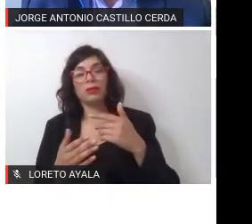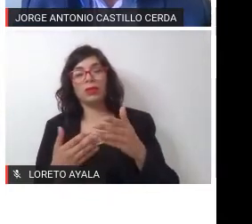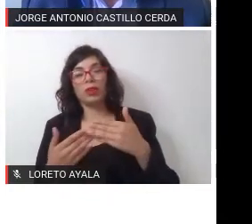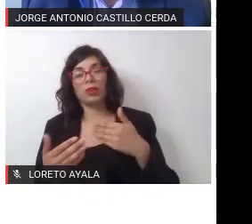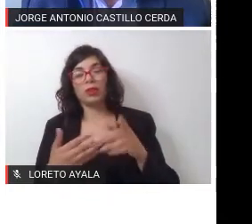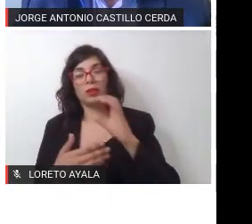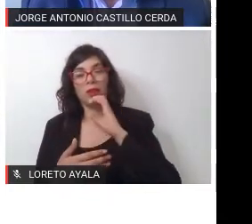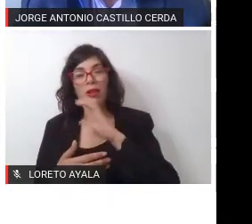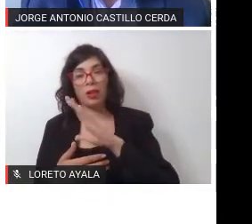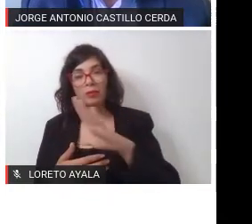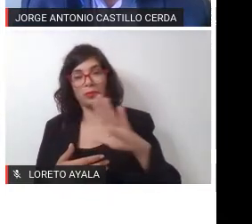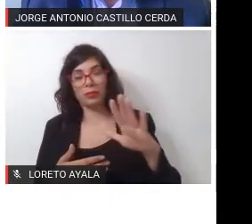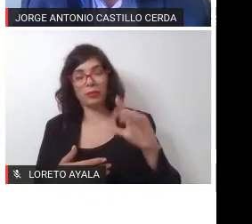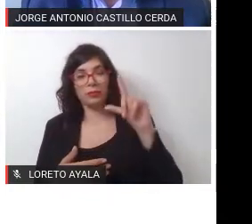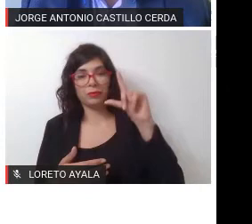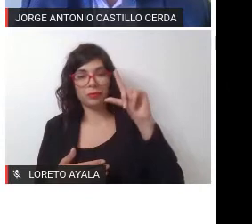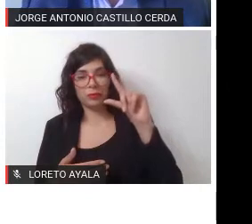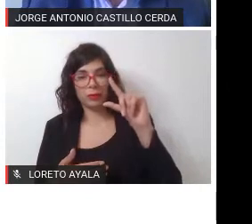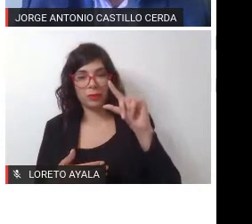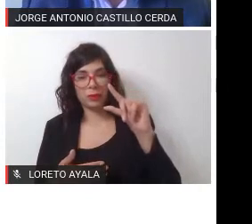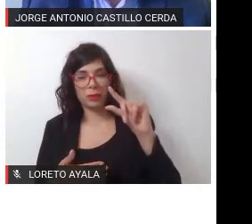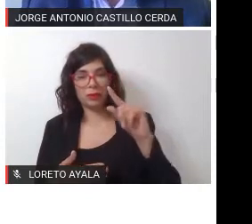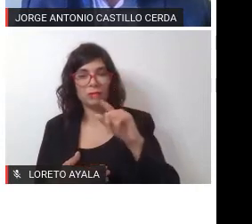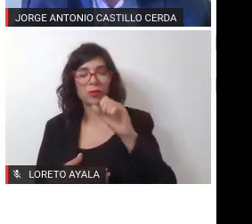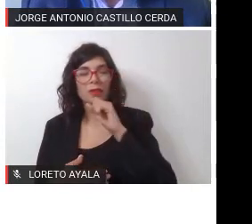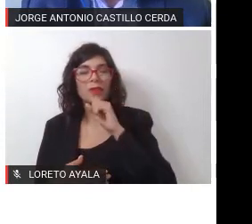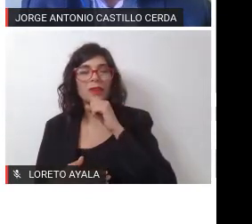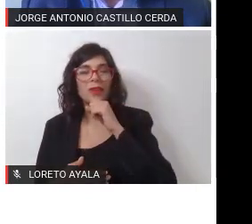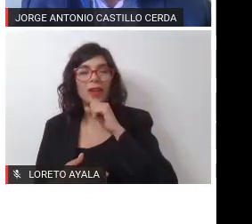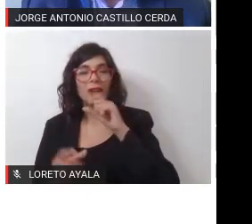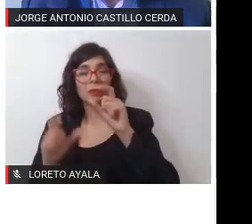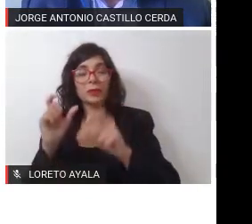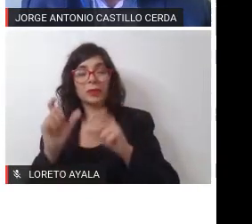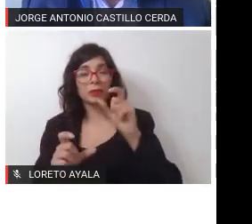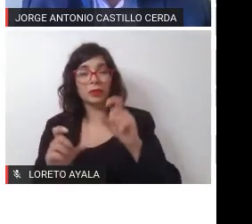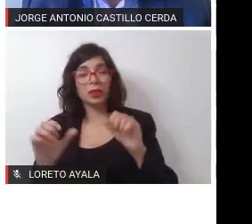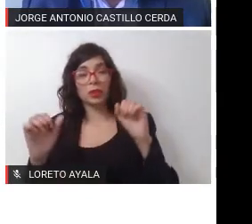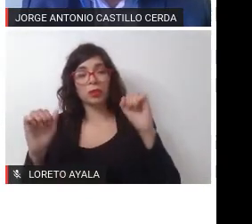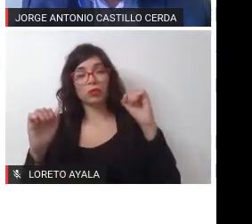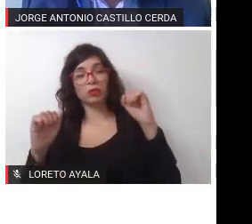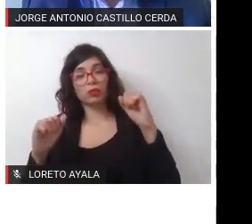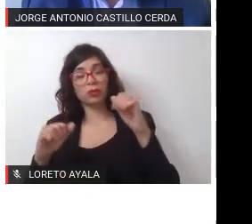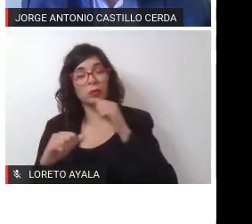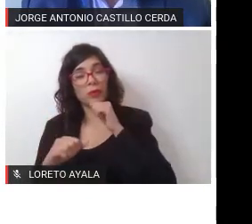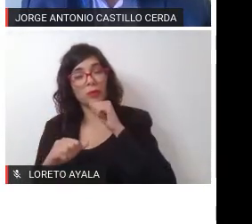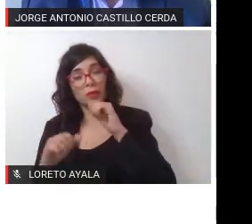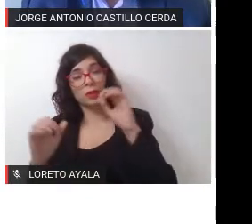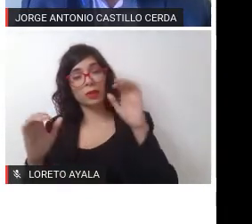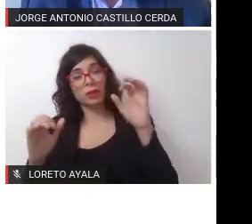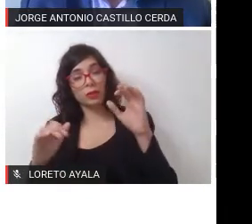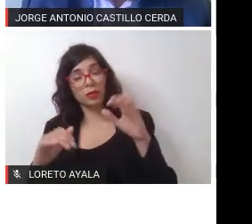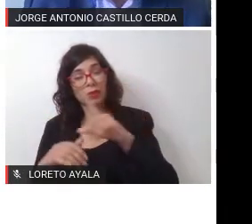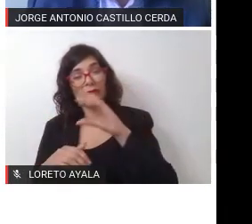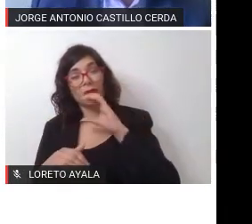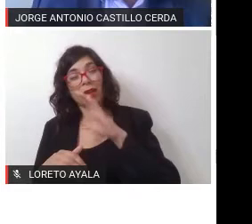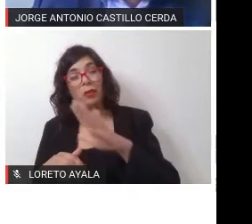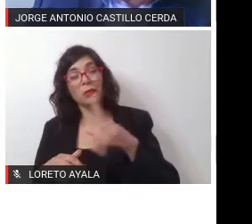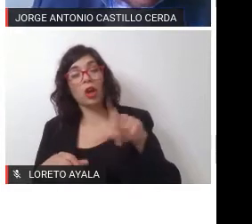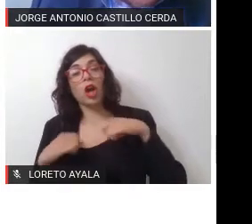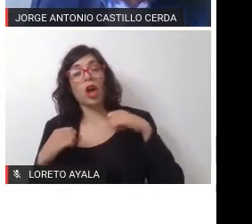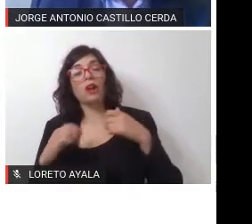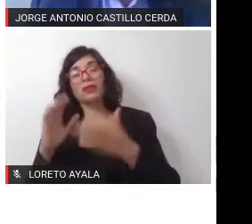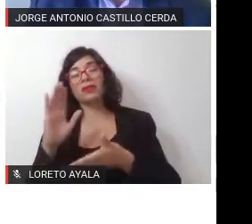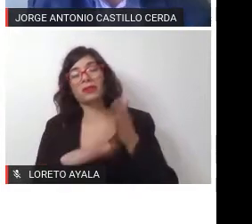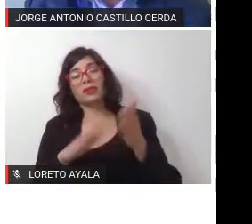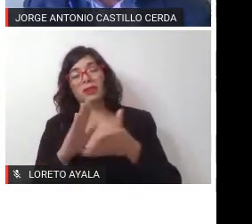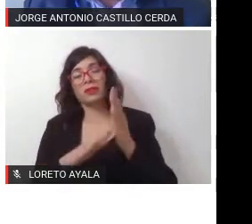rural. Se envejece la población rural, los jóvenes salen